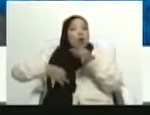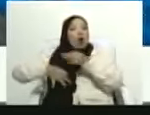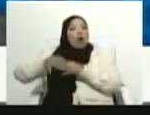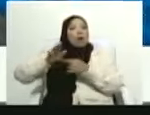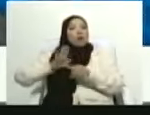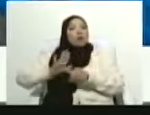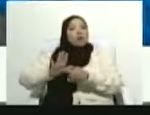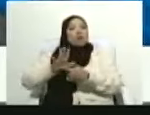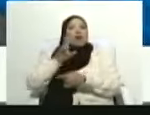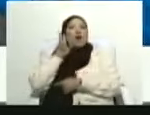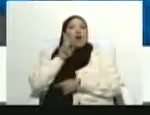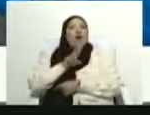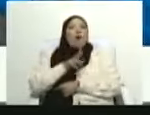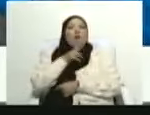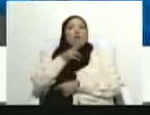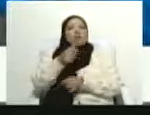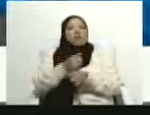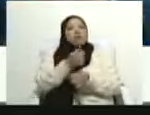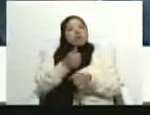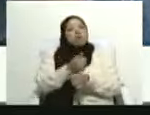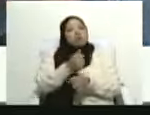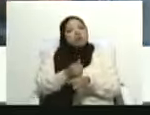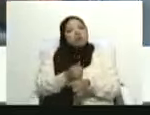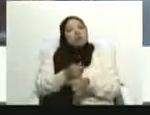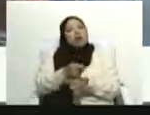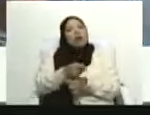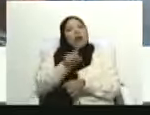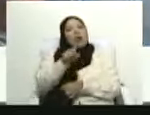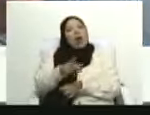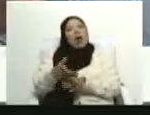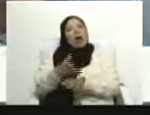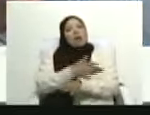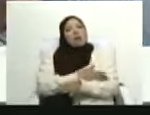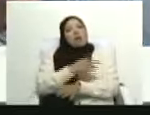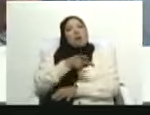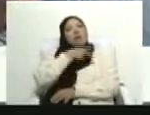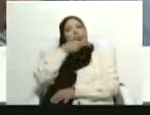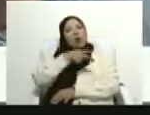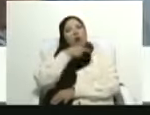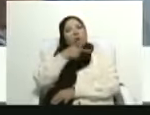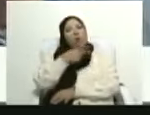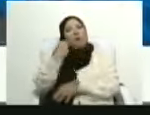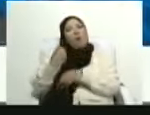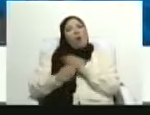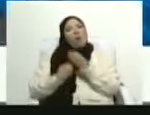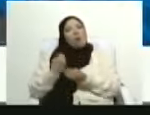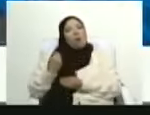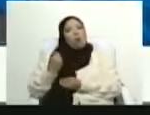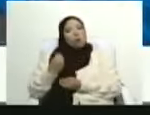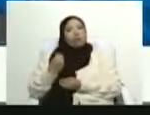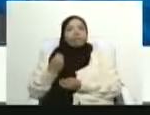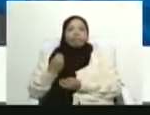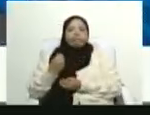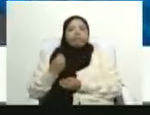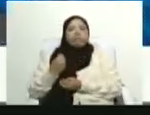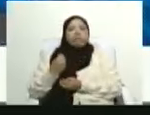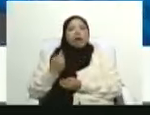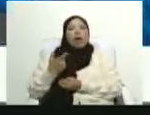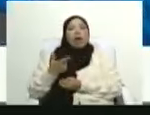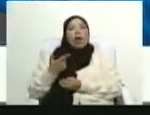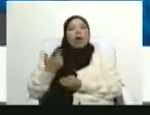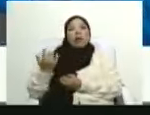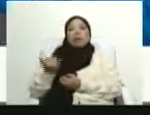demostrado fehacientemente que este es un caso, como lo decía anteriormente, políticamente creado a través de una serie